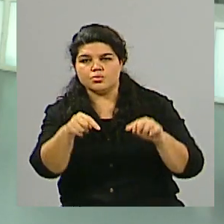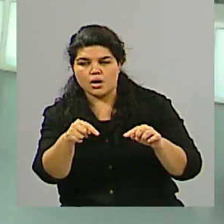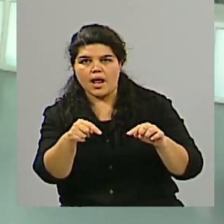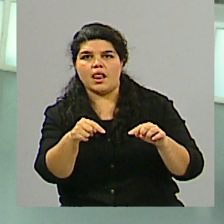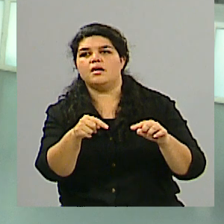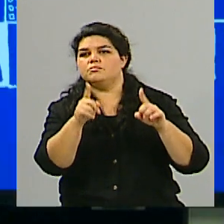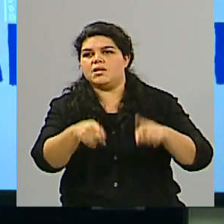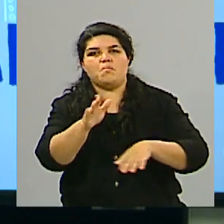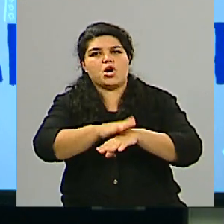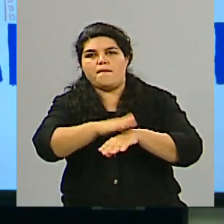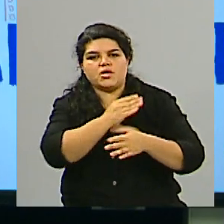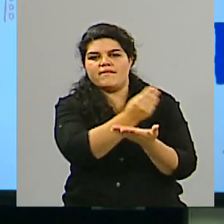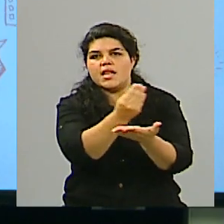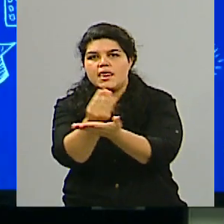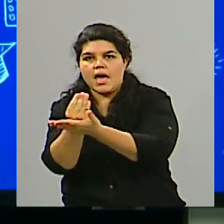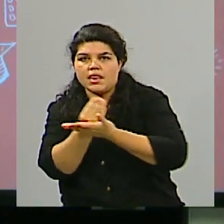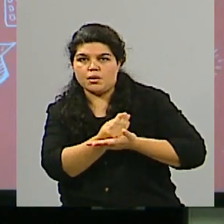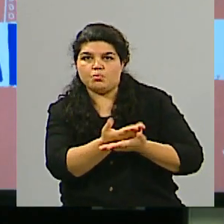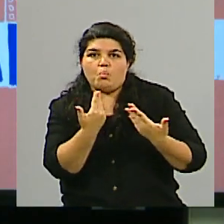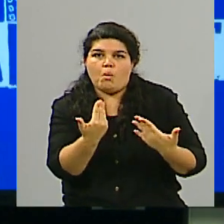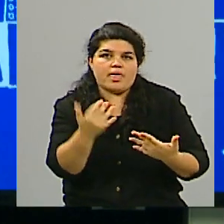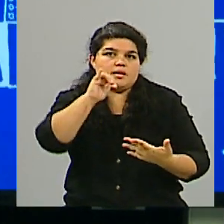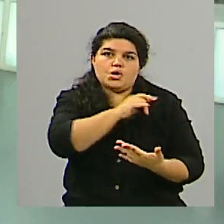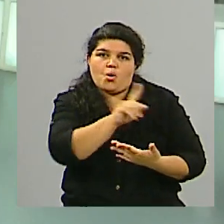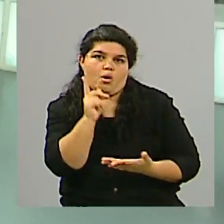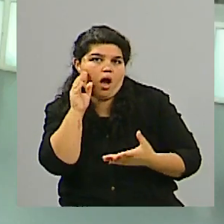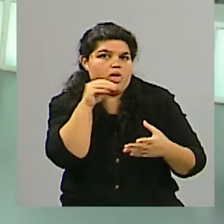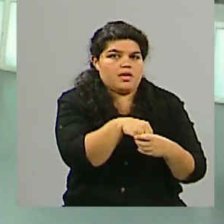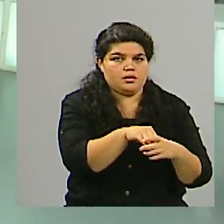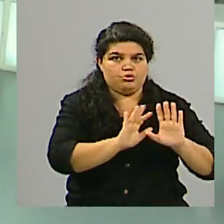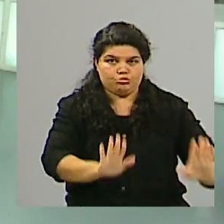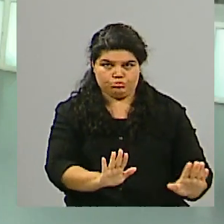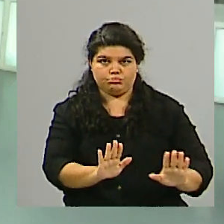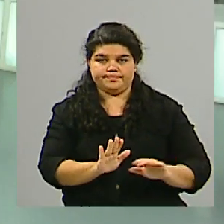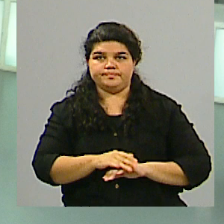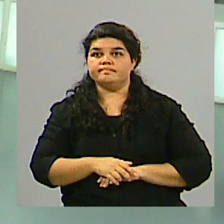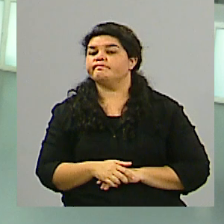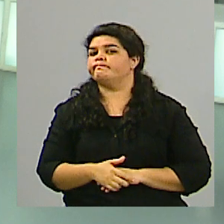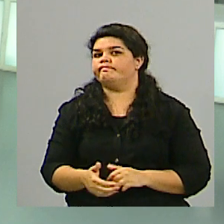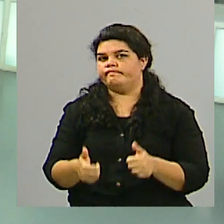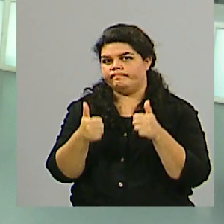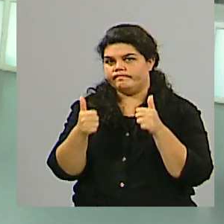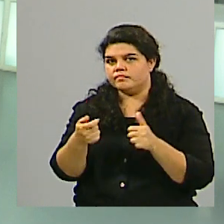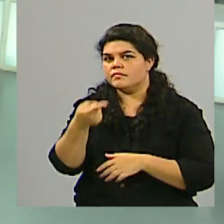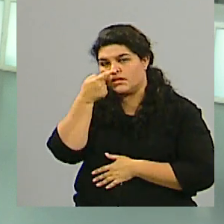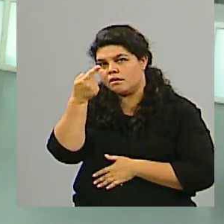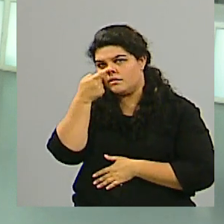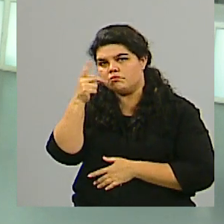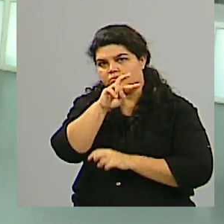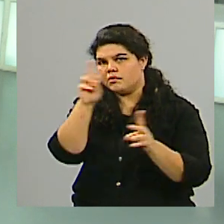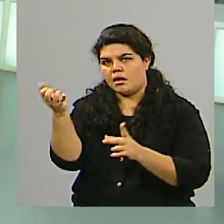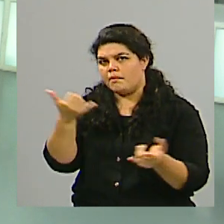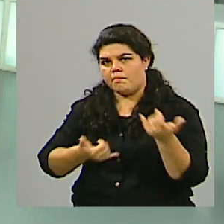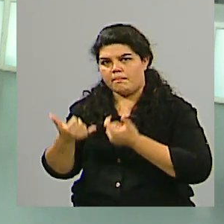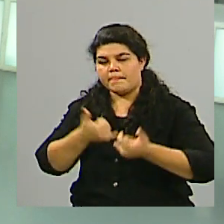cumplimiento de sus responsabilidades como funcionario público lo haya hecho. Bien, bueno, la verdad es que es muy interesante este tema y es importante que una